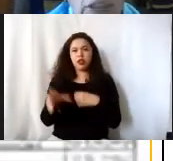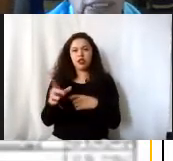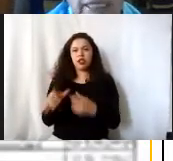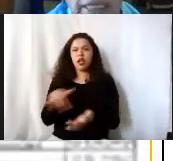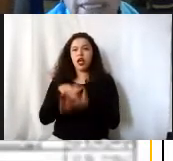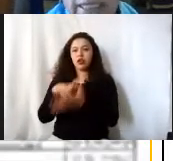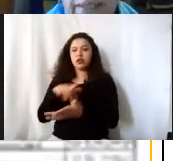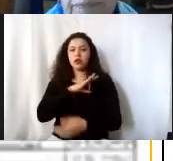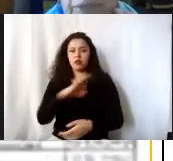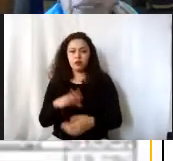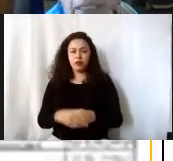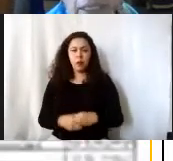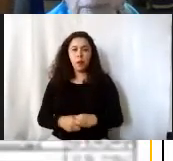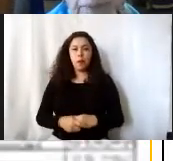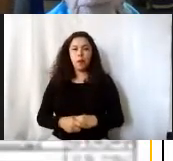¿no?